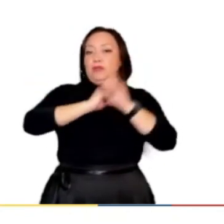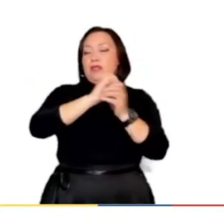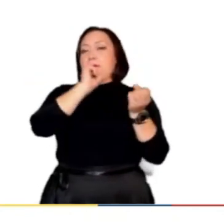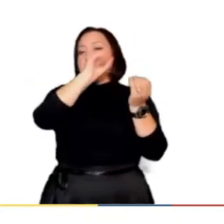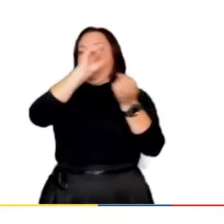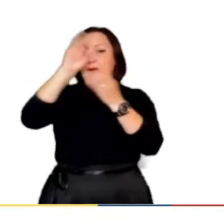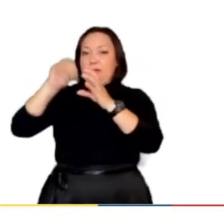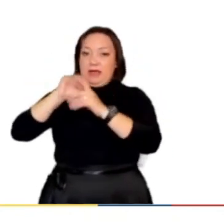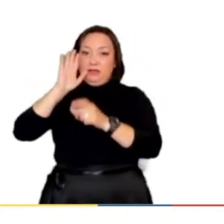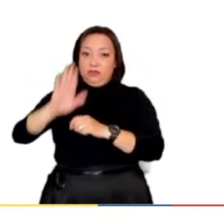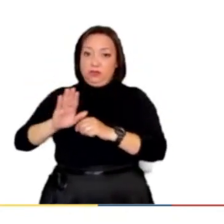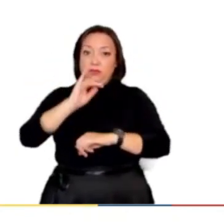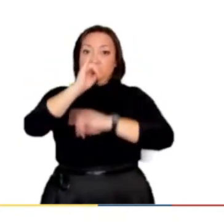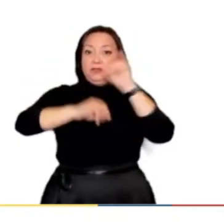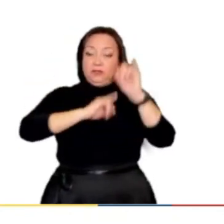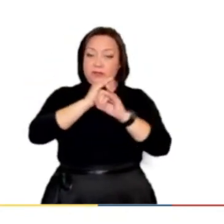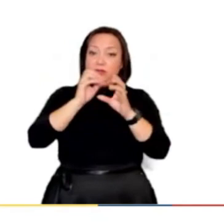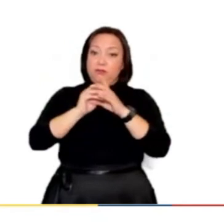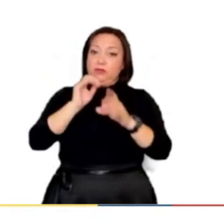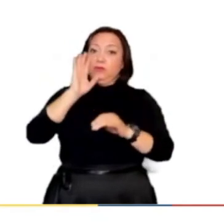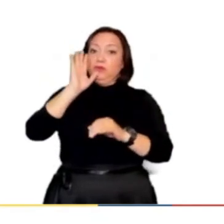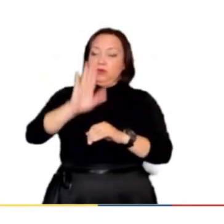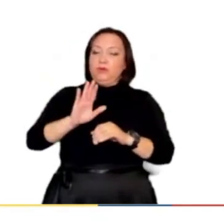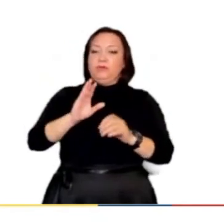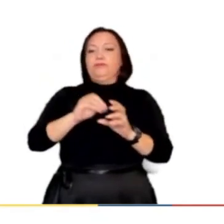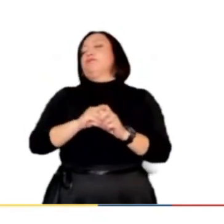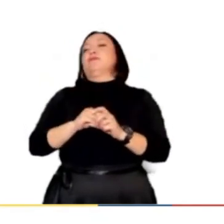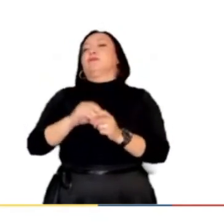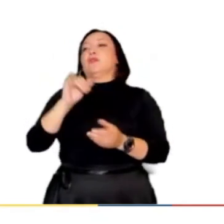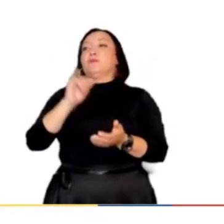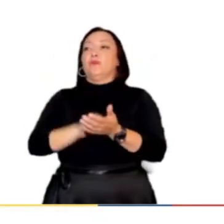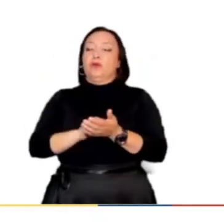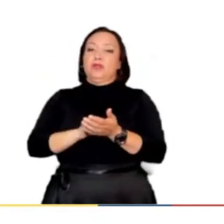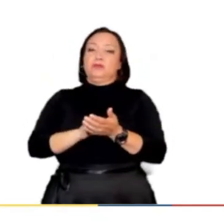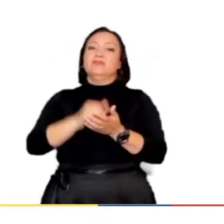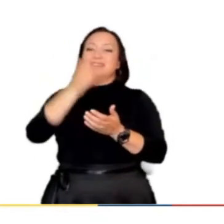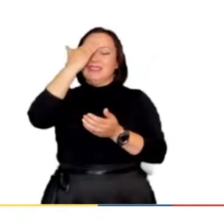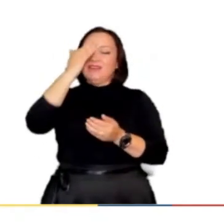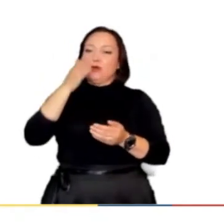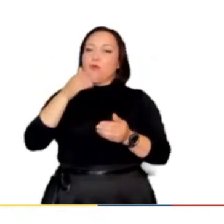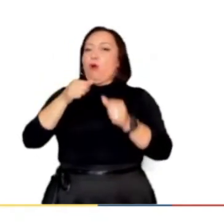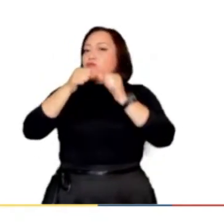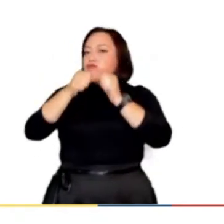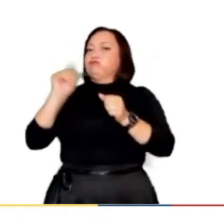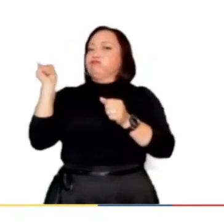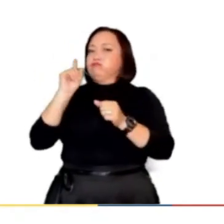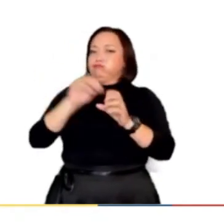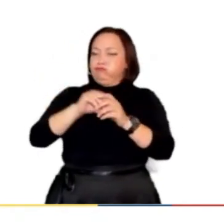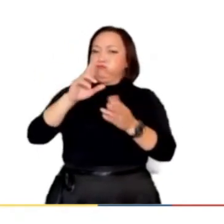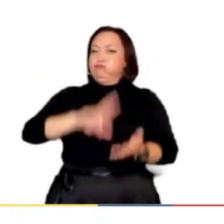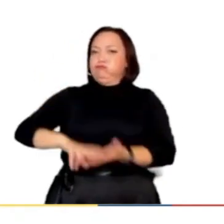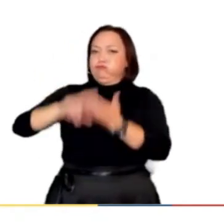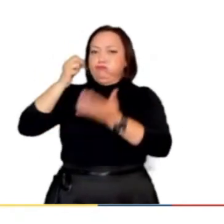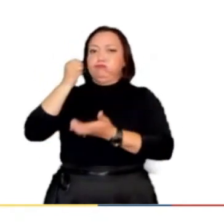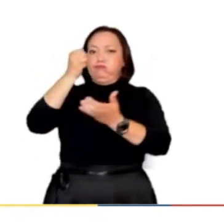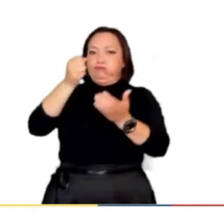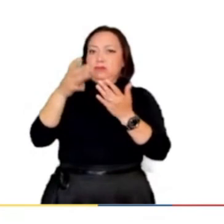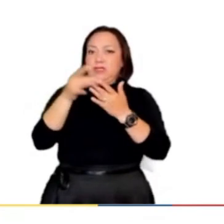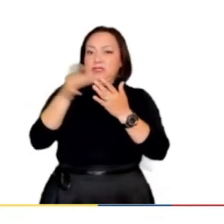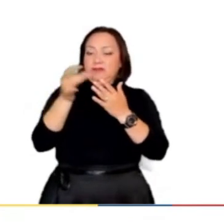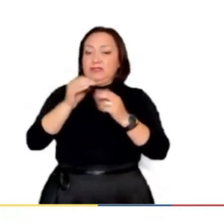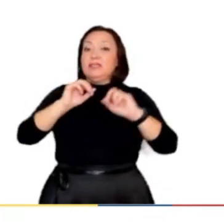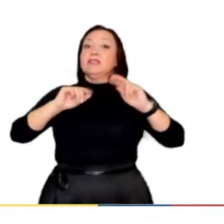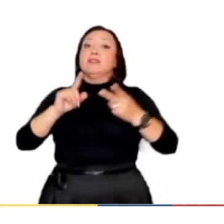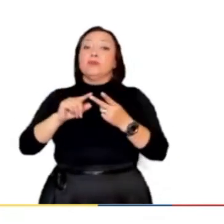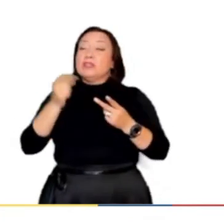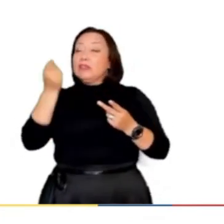las exploraciones de exportación y por lo tanto lo mantenía como cliente reintegrándole divisas, y la segunda era que no lo tenía claro, y si no lo